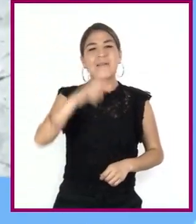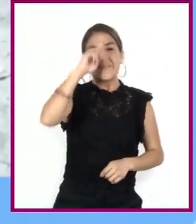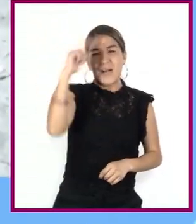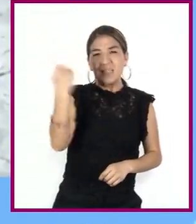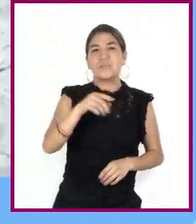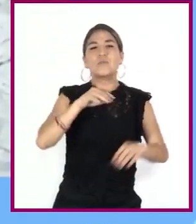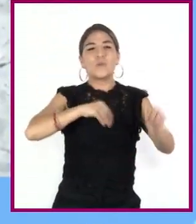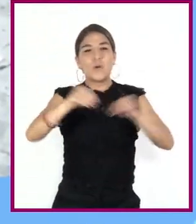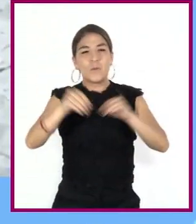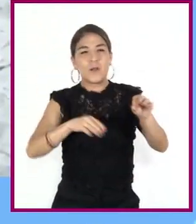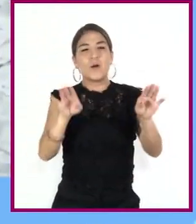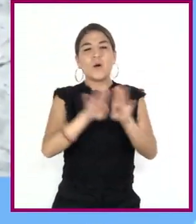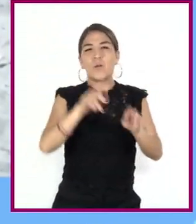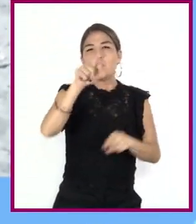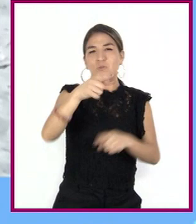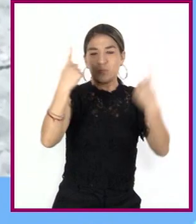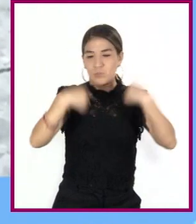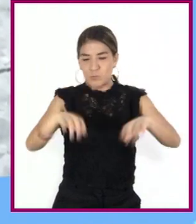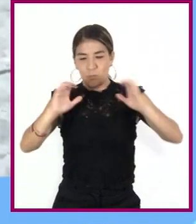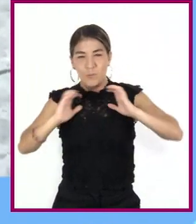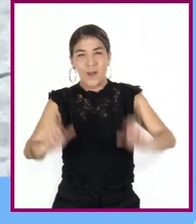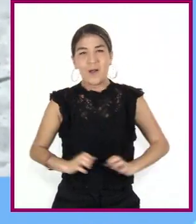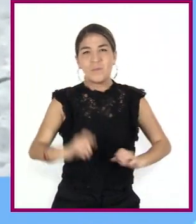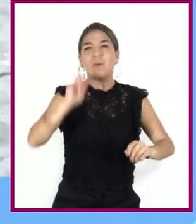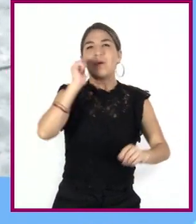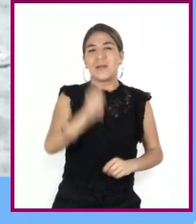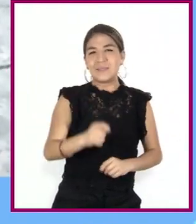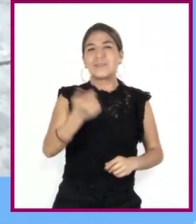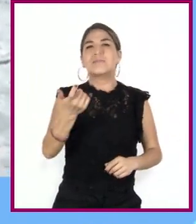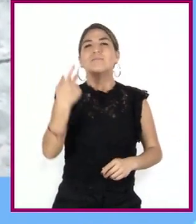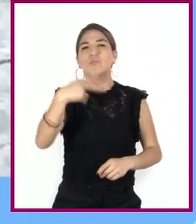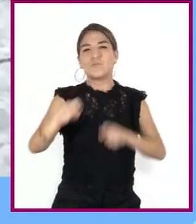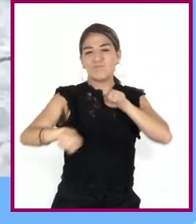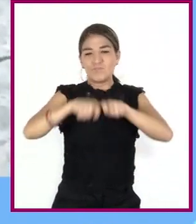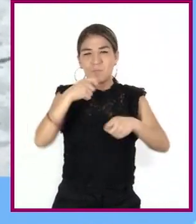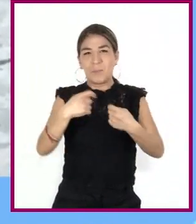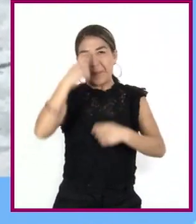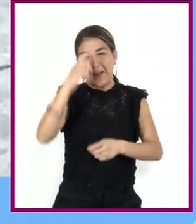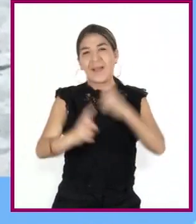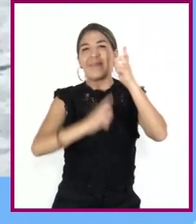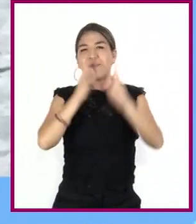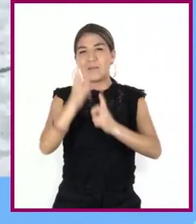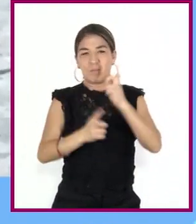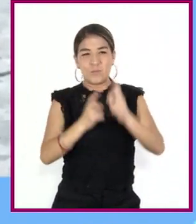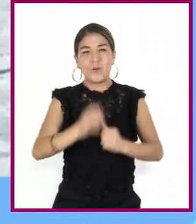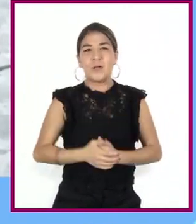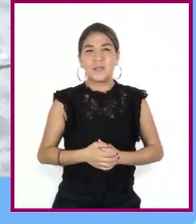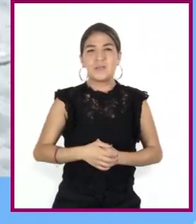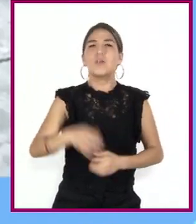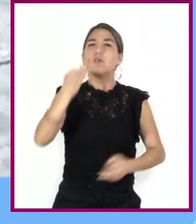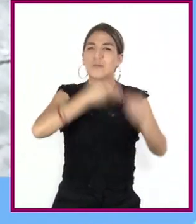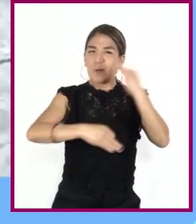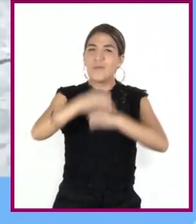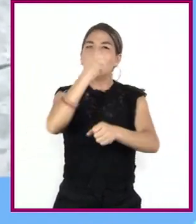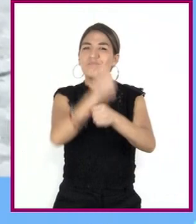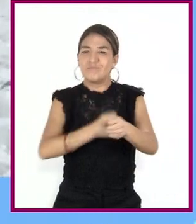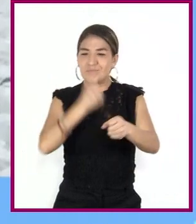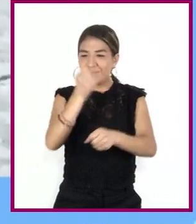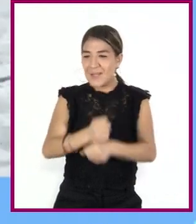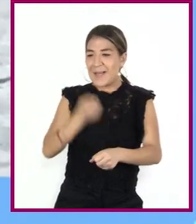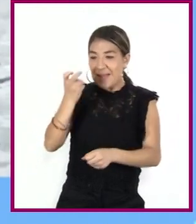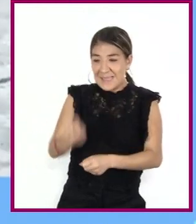aprendizaje de habilidades explícitas de este deporte. Hagamos que la práctica